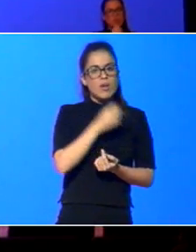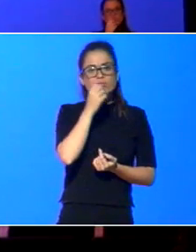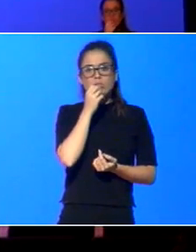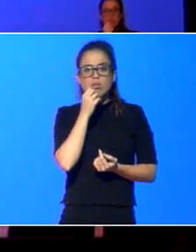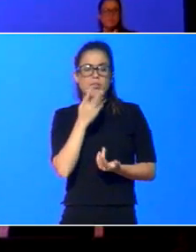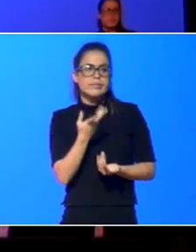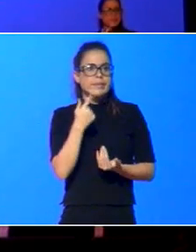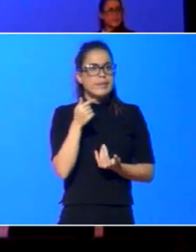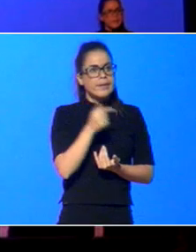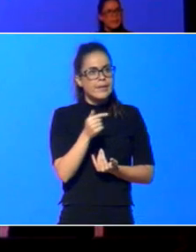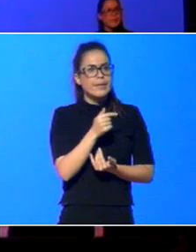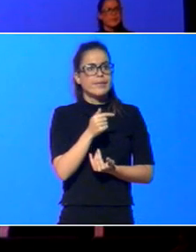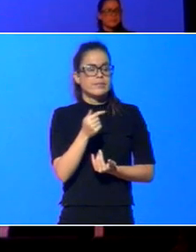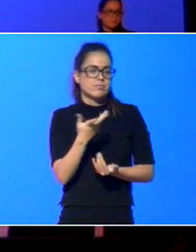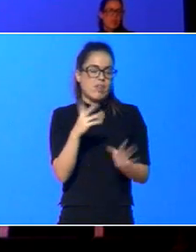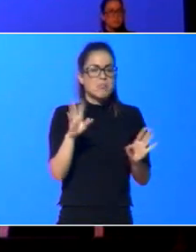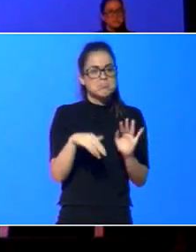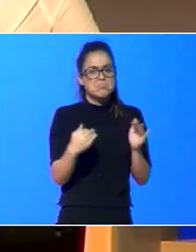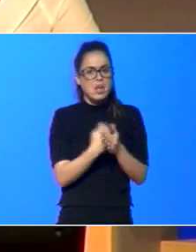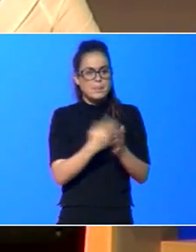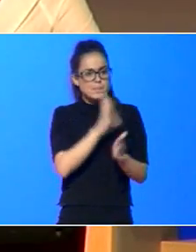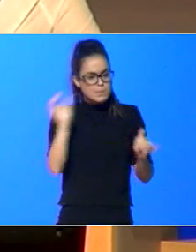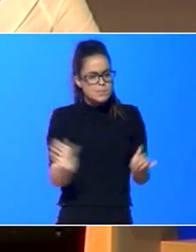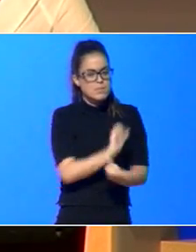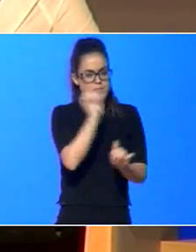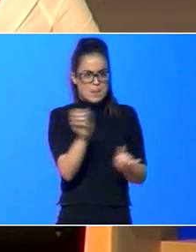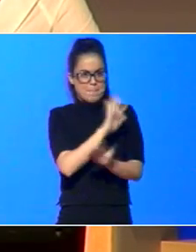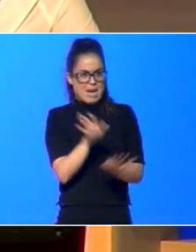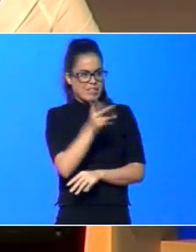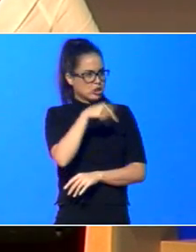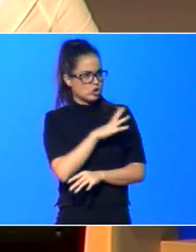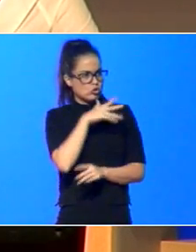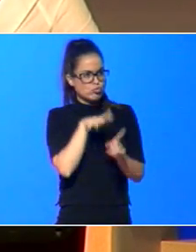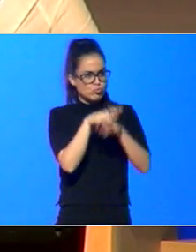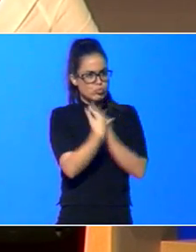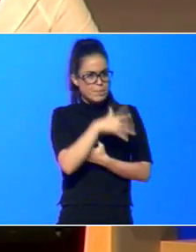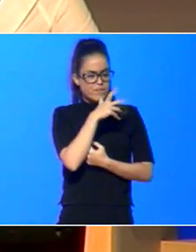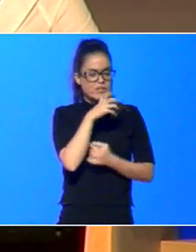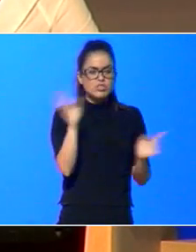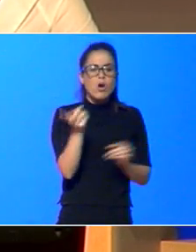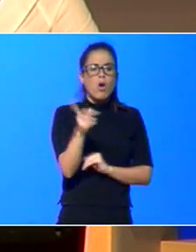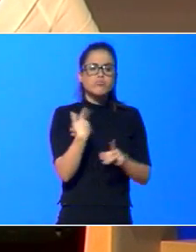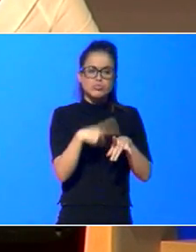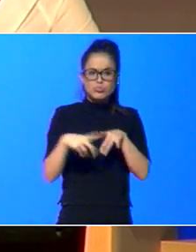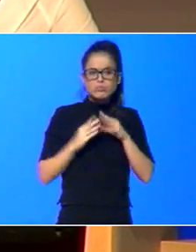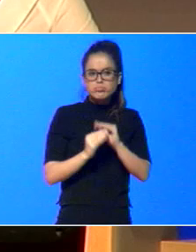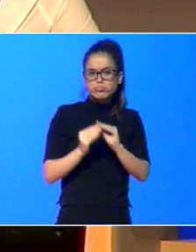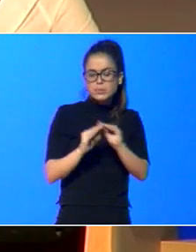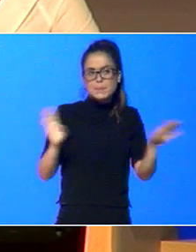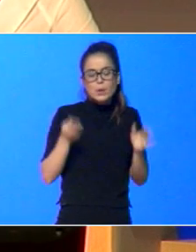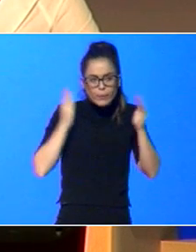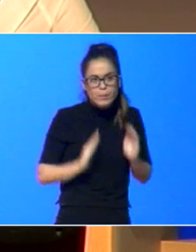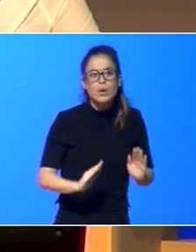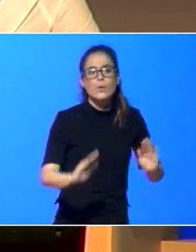vamos avanzando en la jornada y vamos diciendo como que vamos fatal, ¿no? No, se han hecho muchas cosas. Lo que pasa es que es un camino